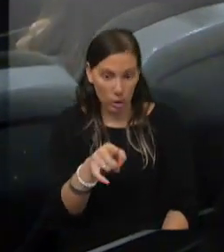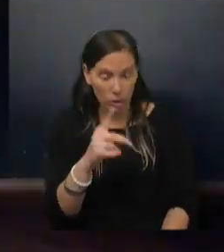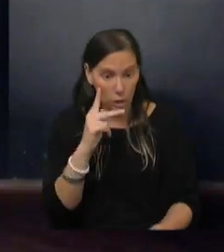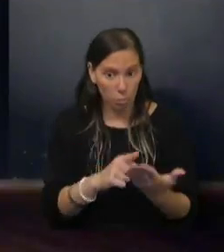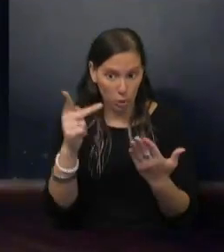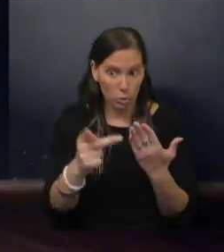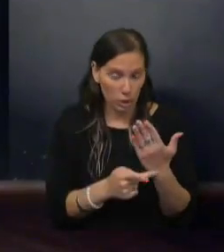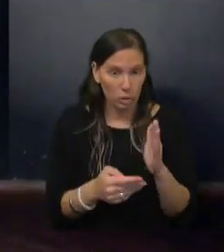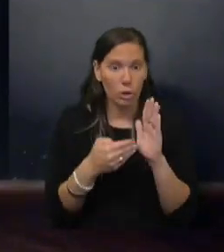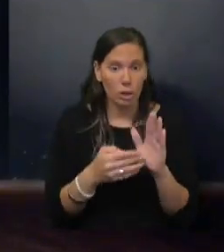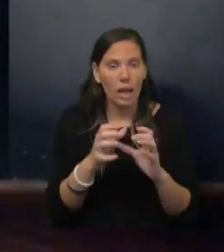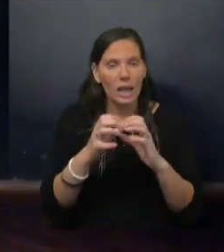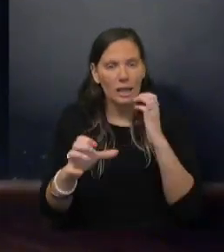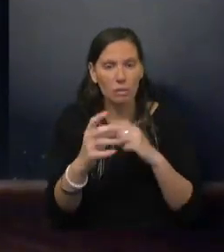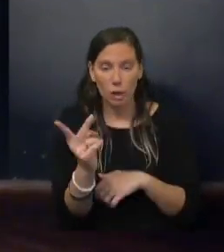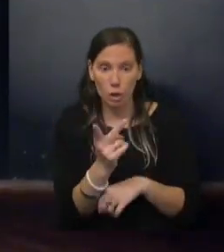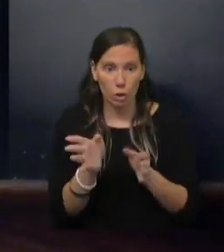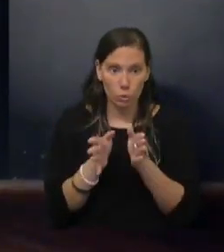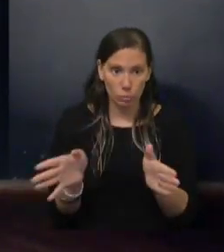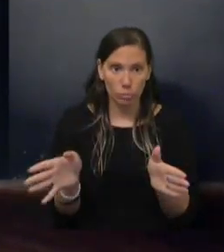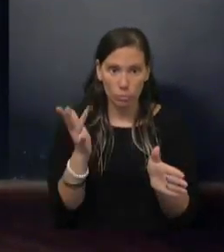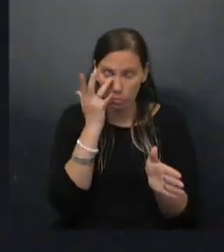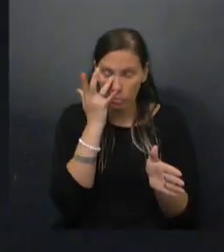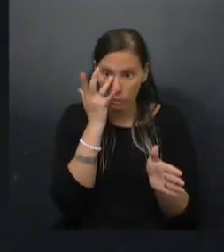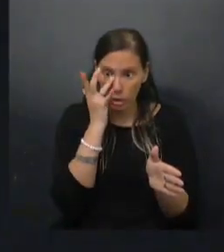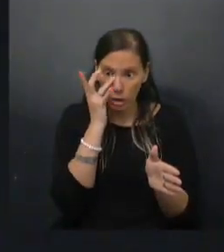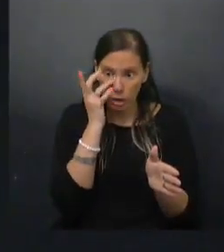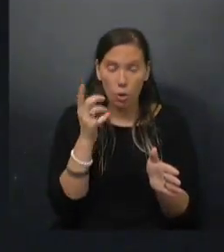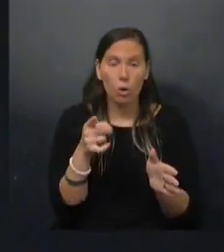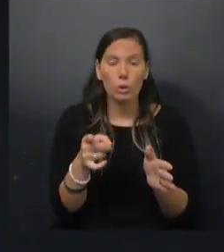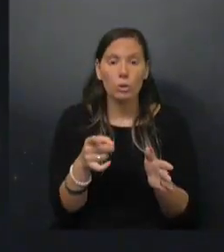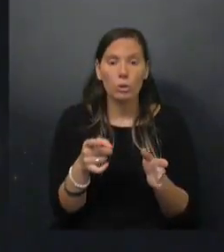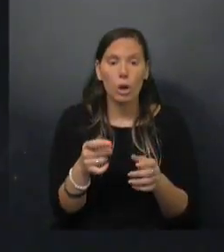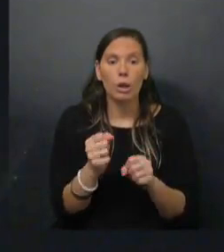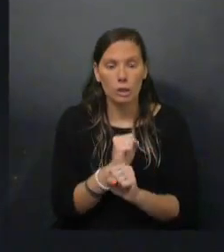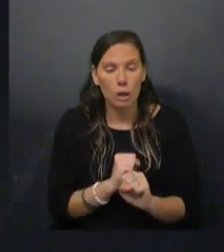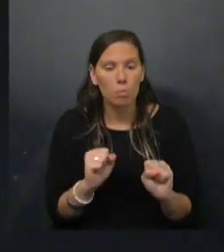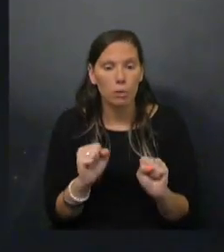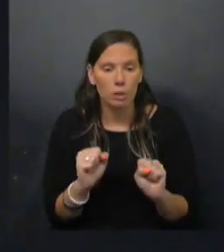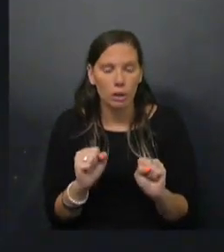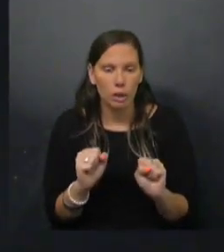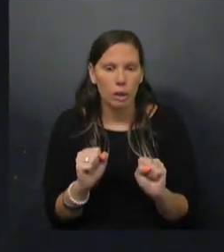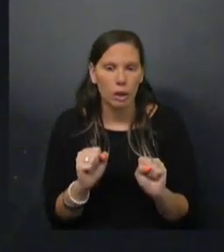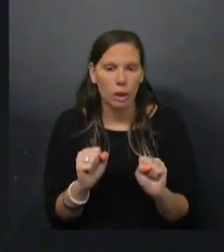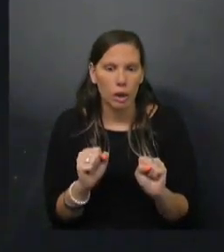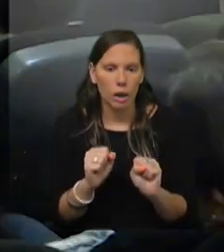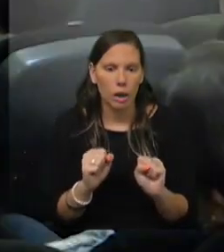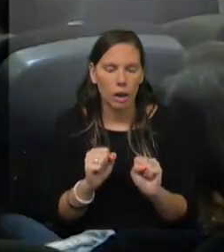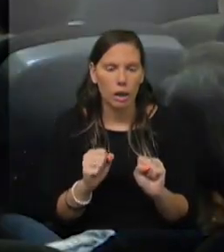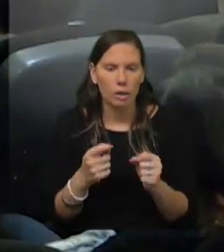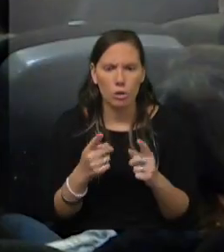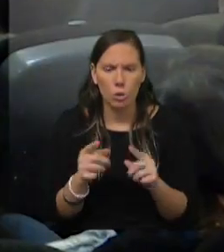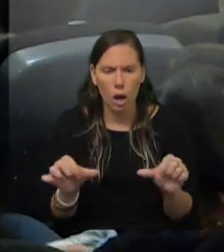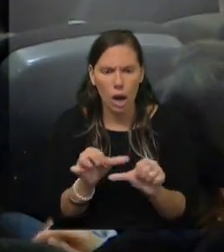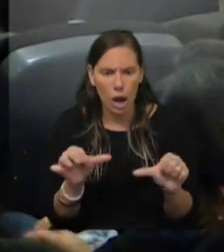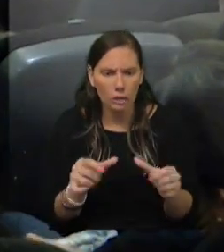planteamos la electrificación de Esos dos lugares con una cierta prefactibilidad muy lejana de eh digamos intervenciones